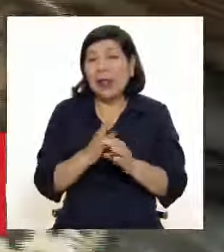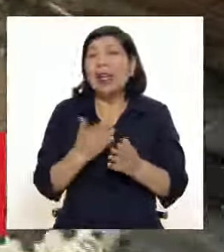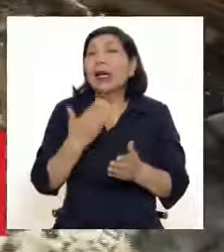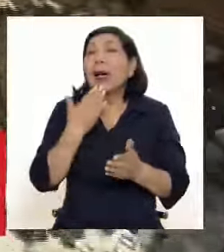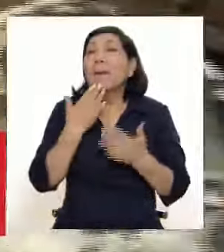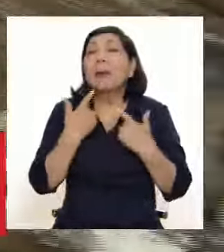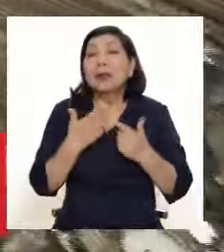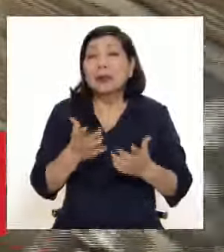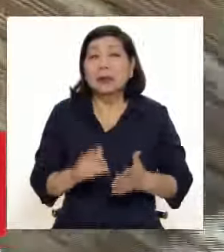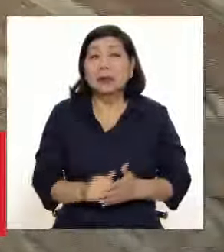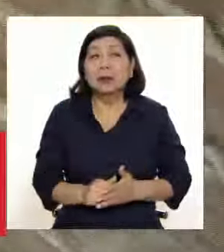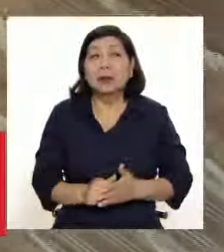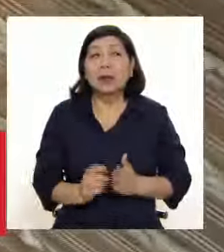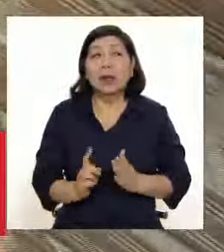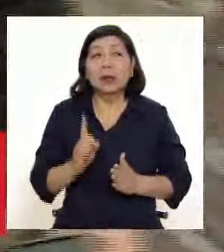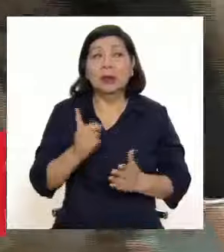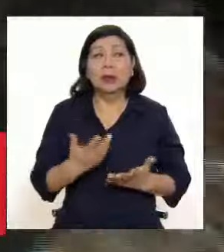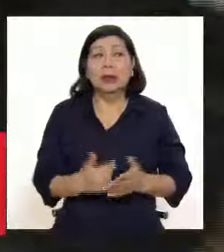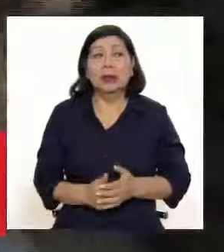qué perdieron?